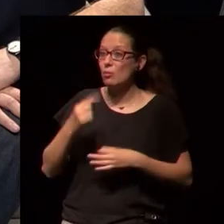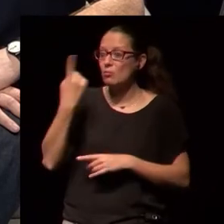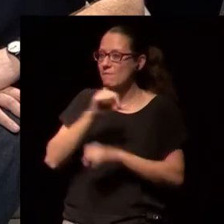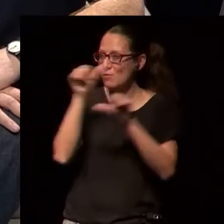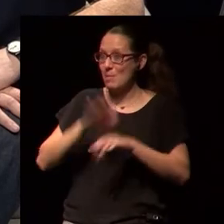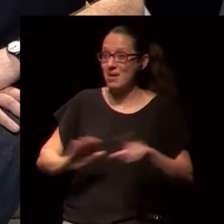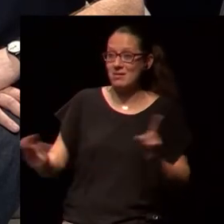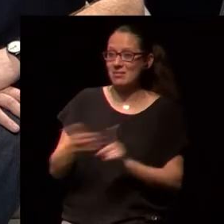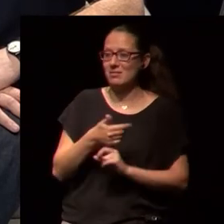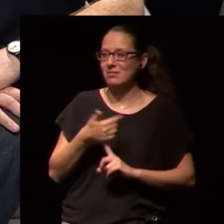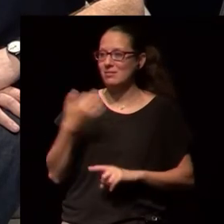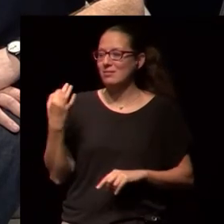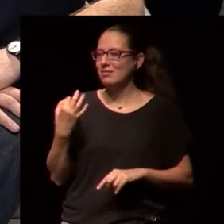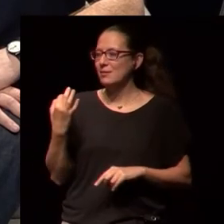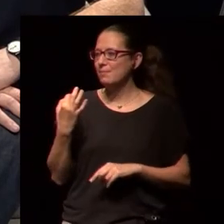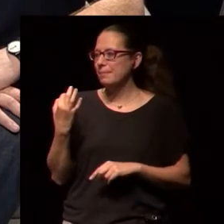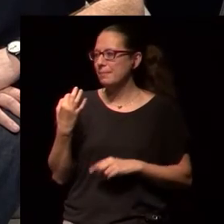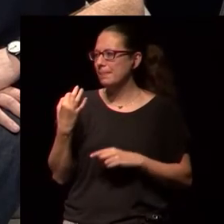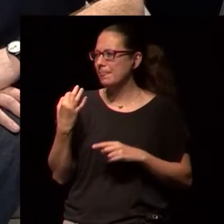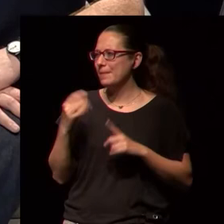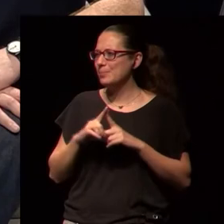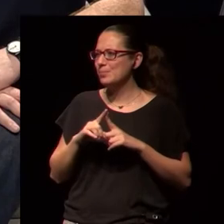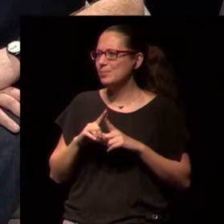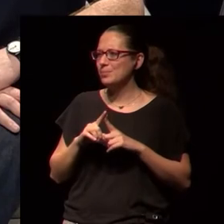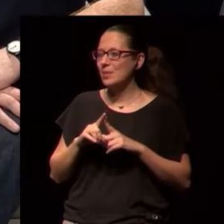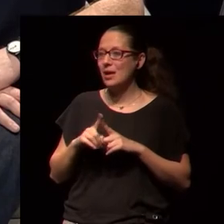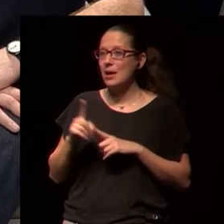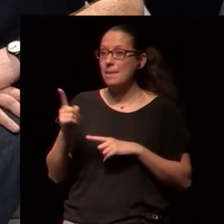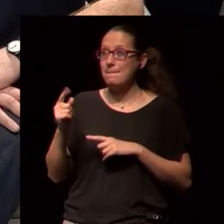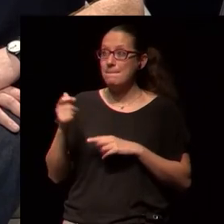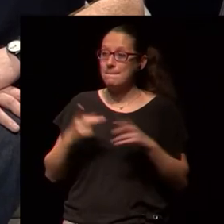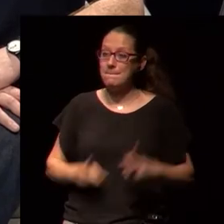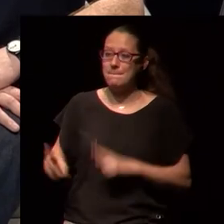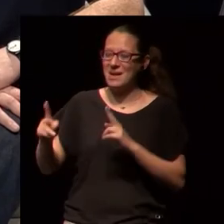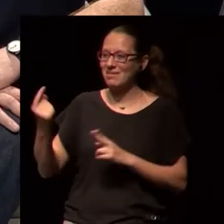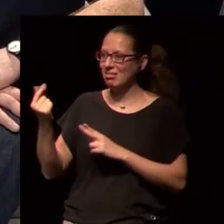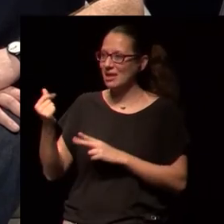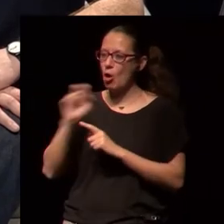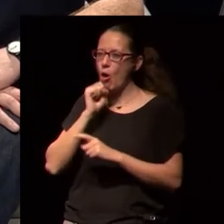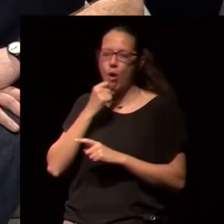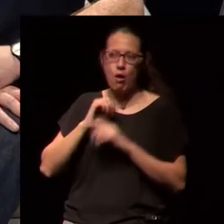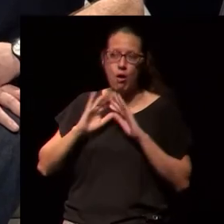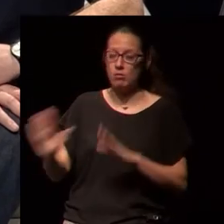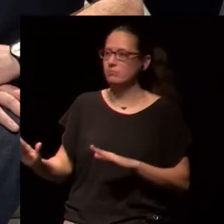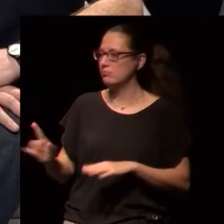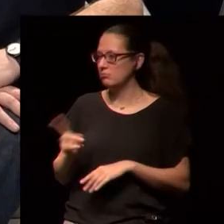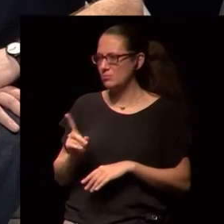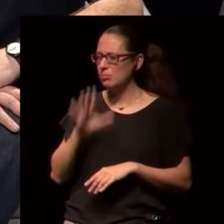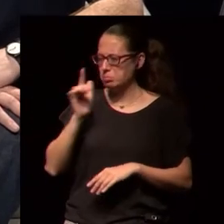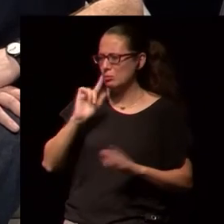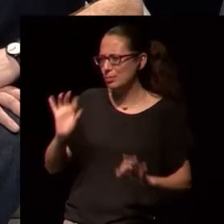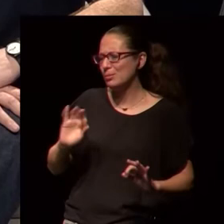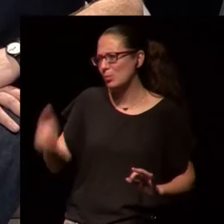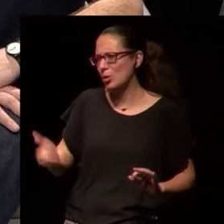conseguirlo es no necesariamente obviar la parte contable, porque por supuesto que es importante, pero por lo